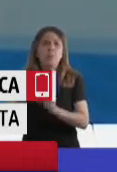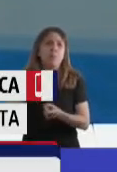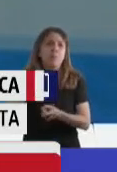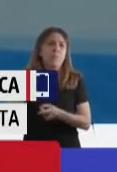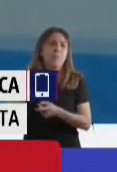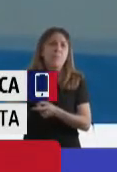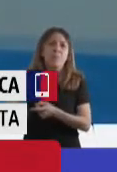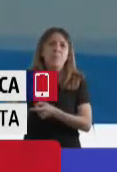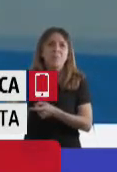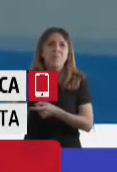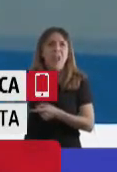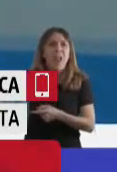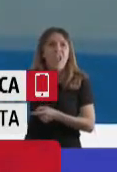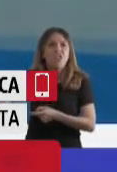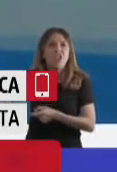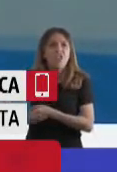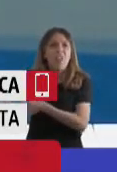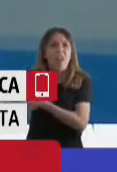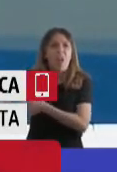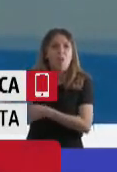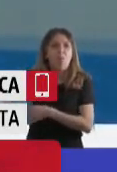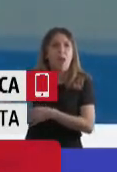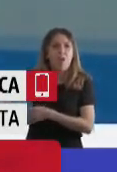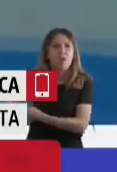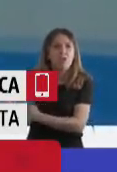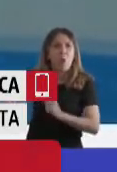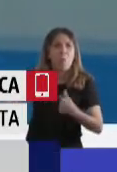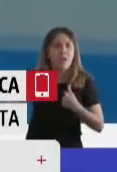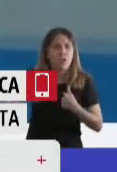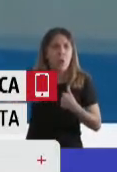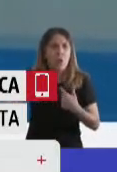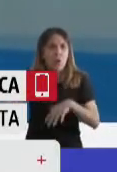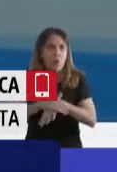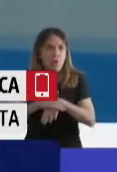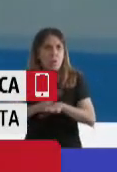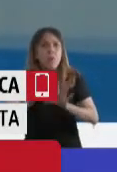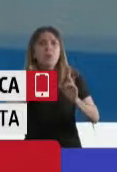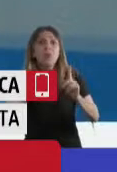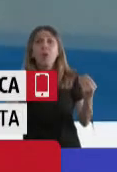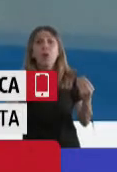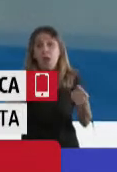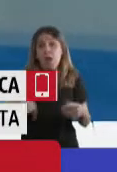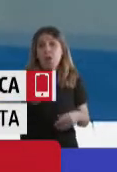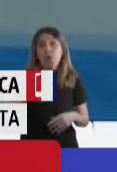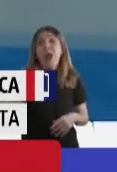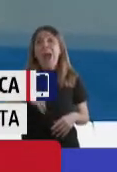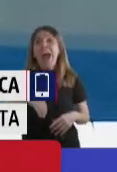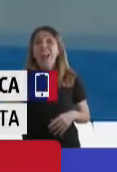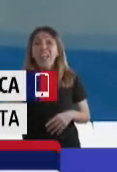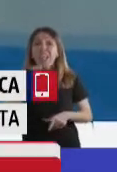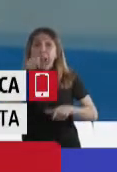recuerdan, yo tuve un cruce con él, justamente uno de los cruces personales que me tocó tener con el ahora presidente.